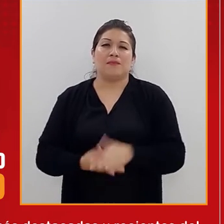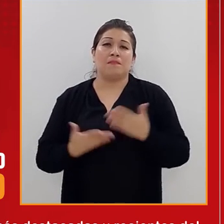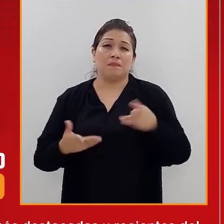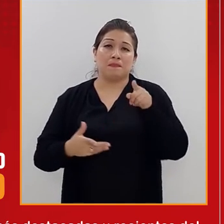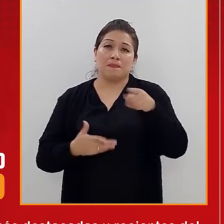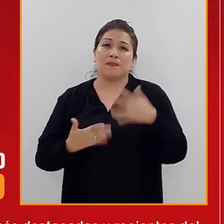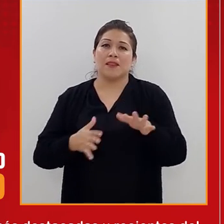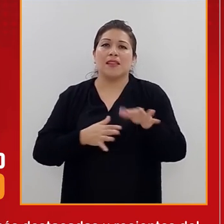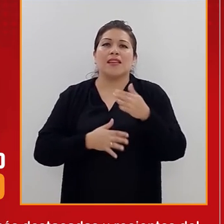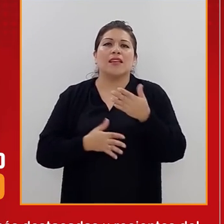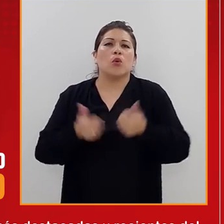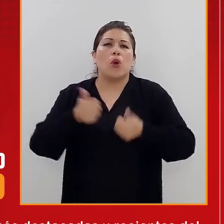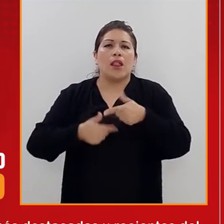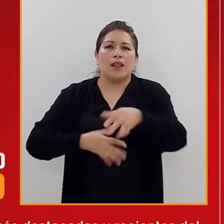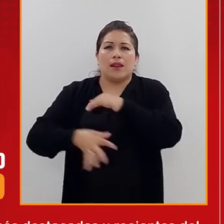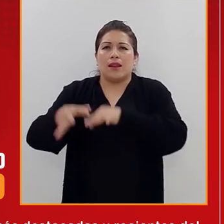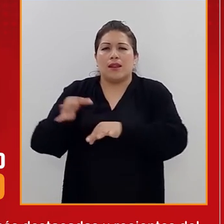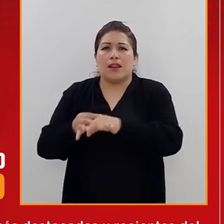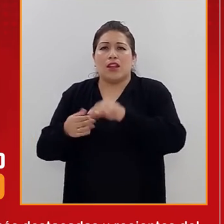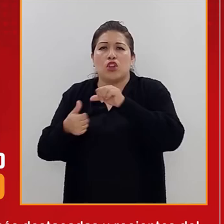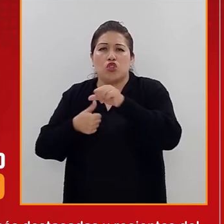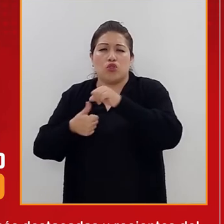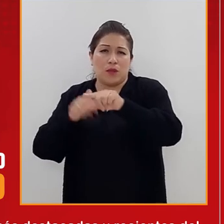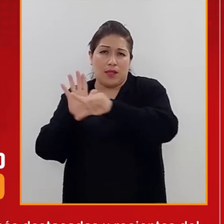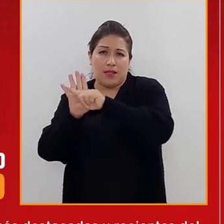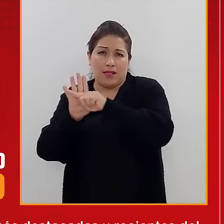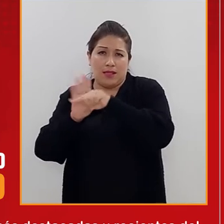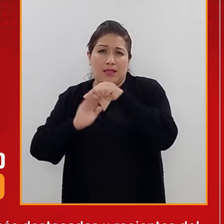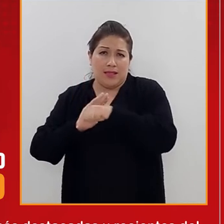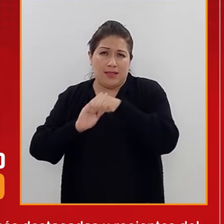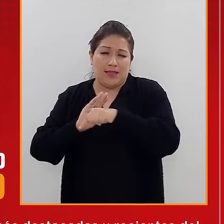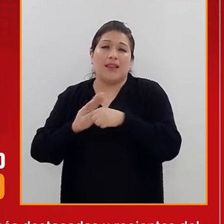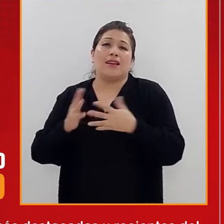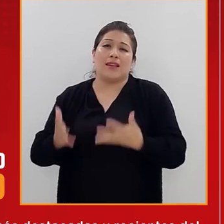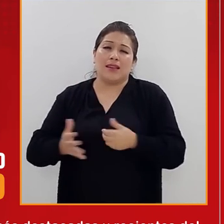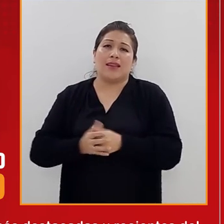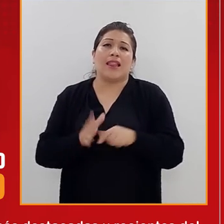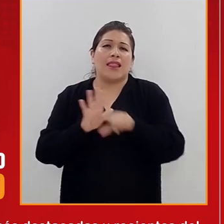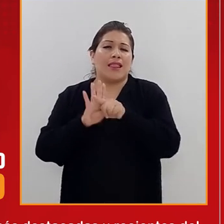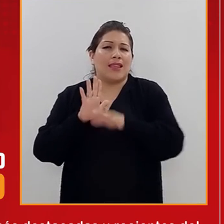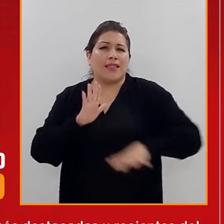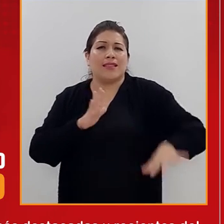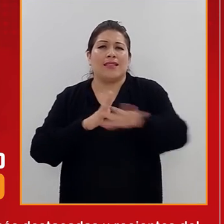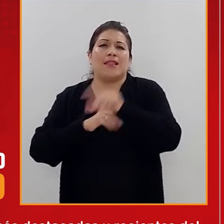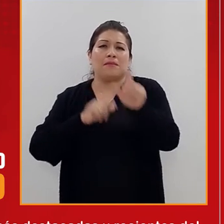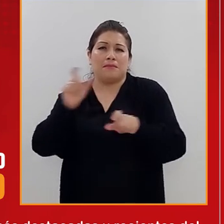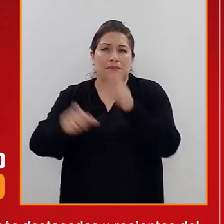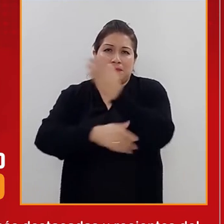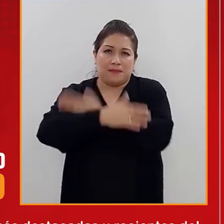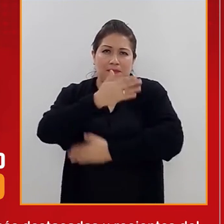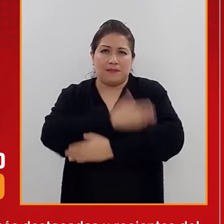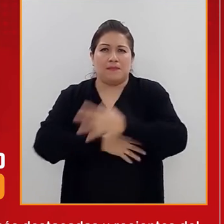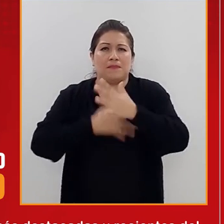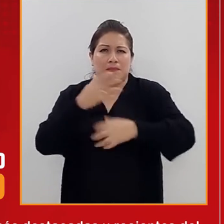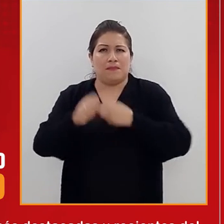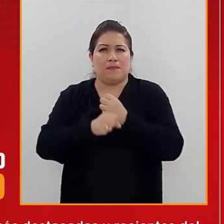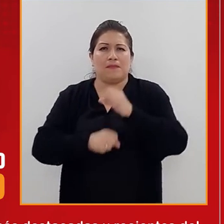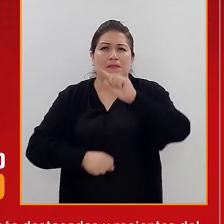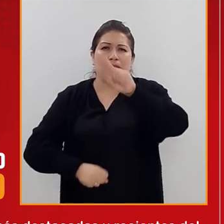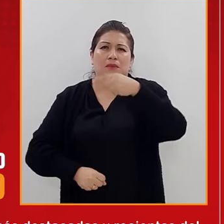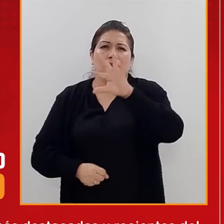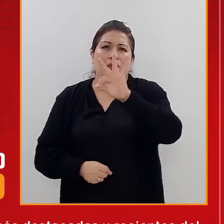con Discapacidad, la cual reemplazó a la Ley número 27050, Ley General de la Persona con